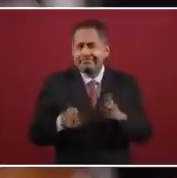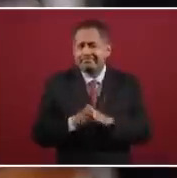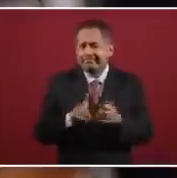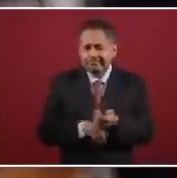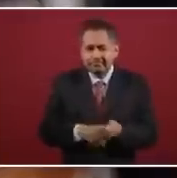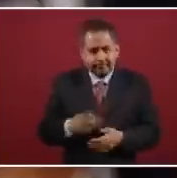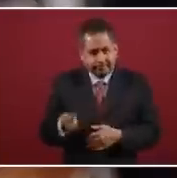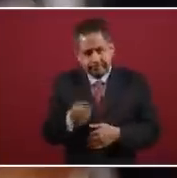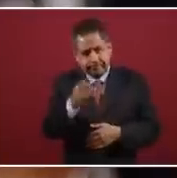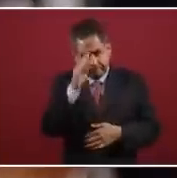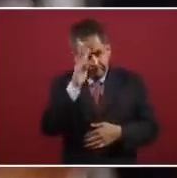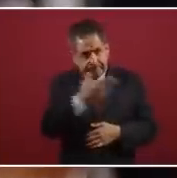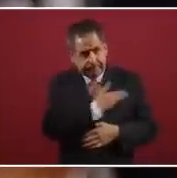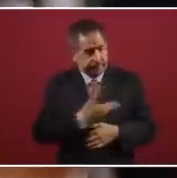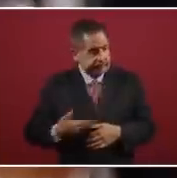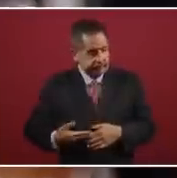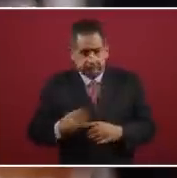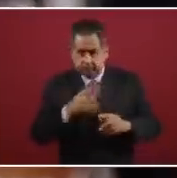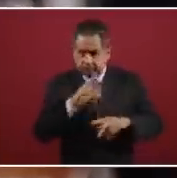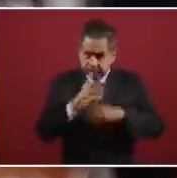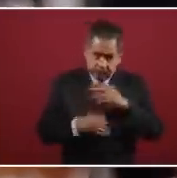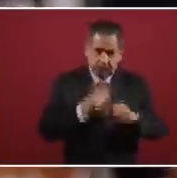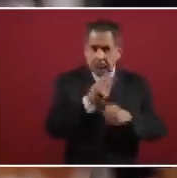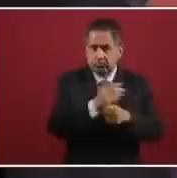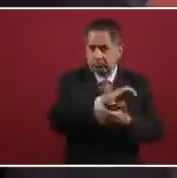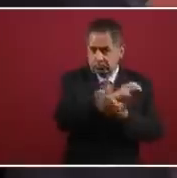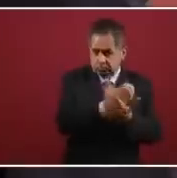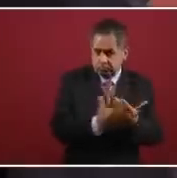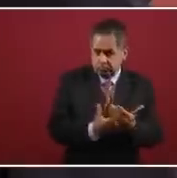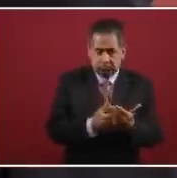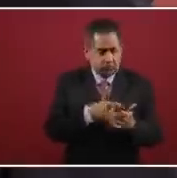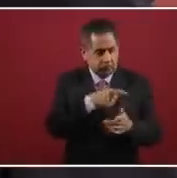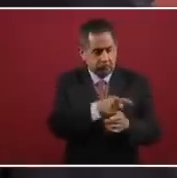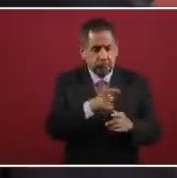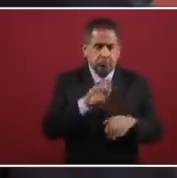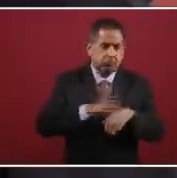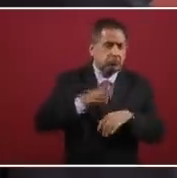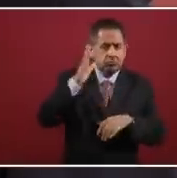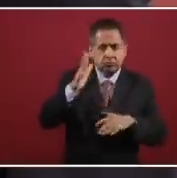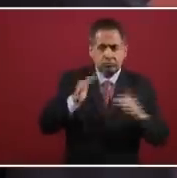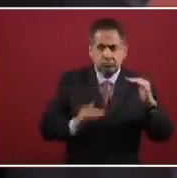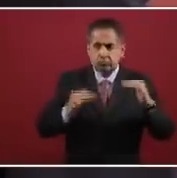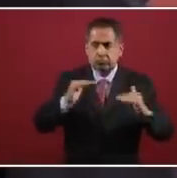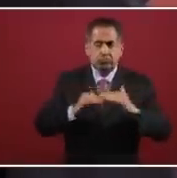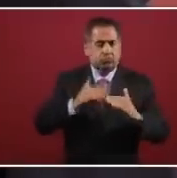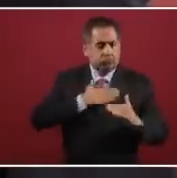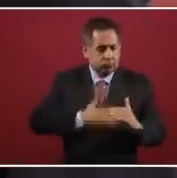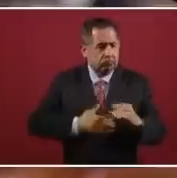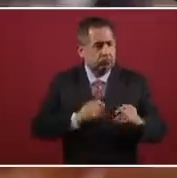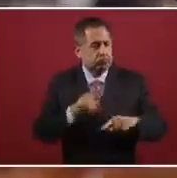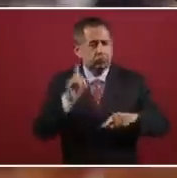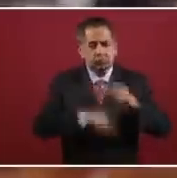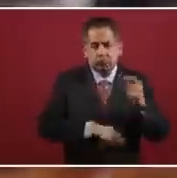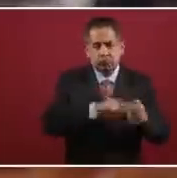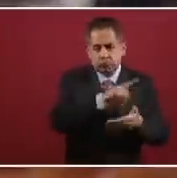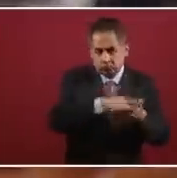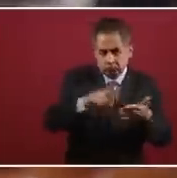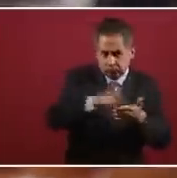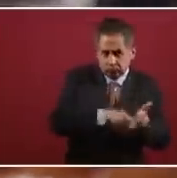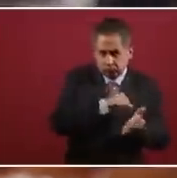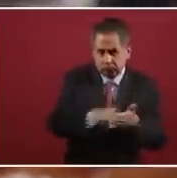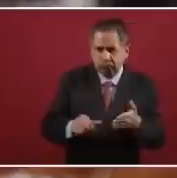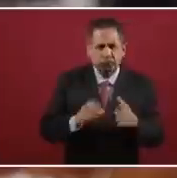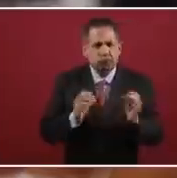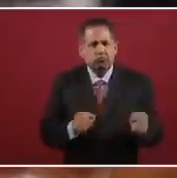Señor presidente, ¿su gobierno va a renovar estos contratos en condiciones más equitativas? ¿Los va a cancelar? ¿O cuál